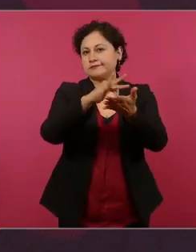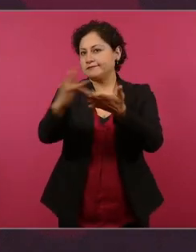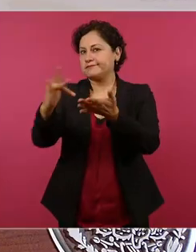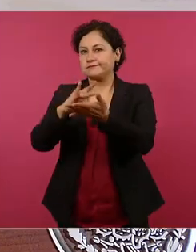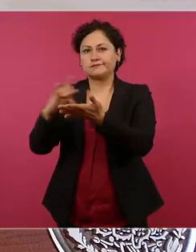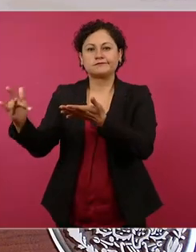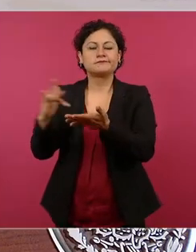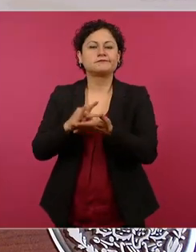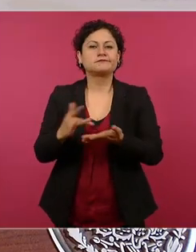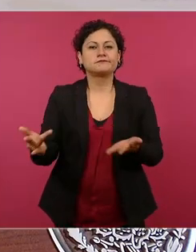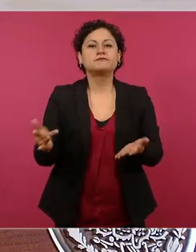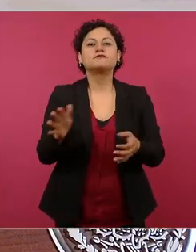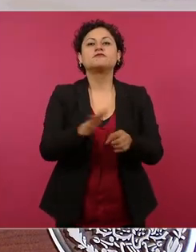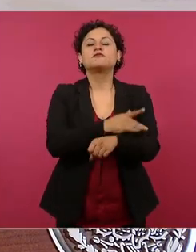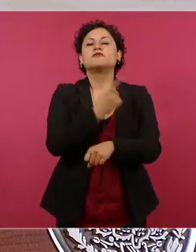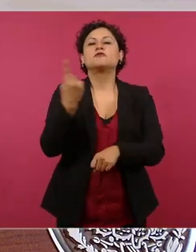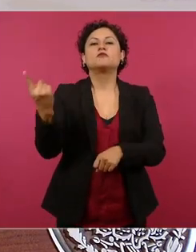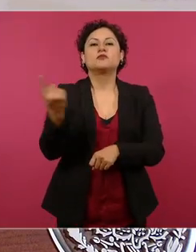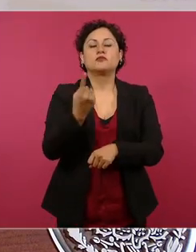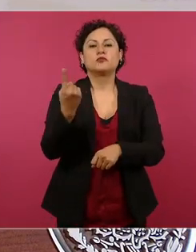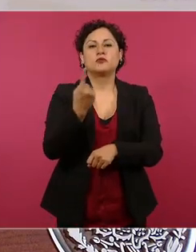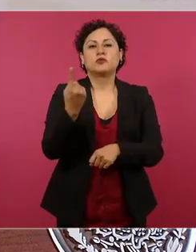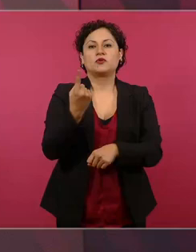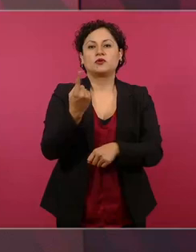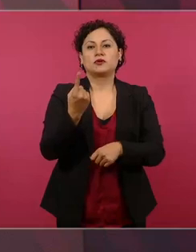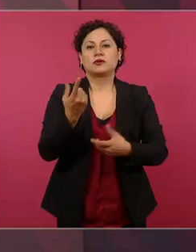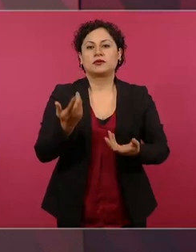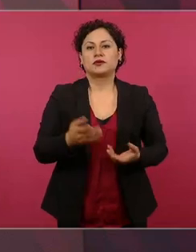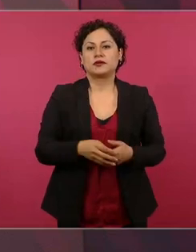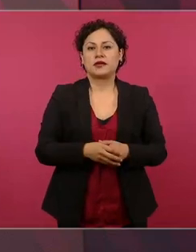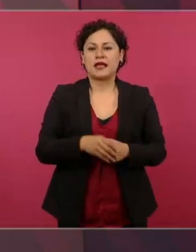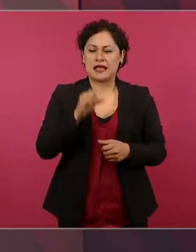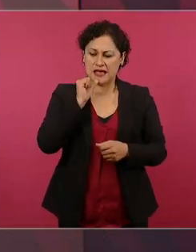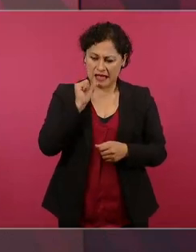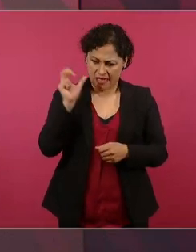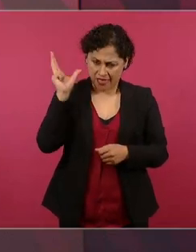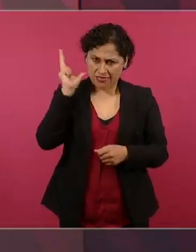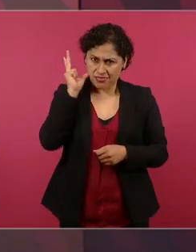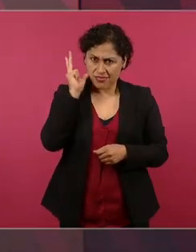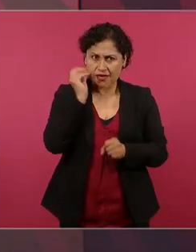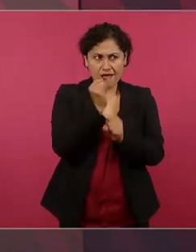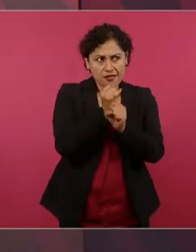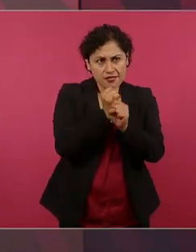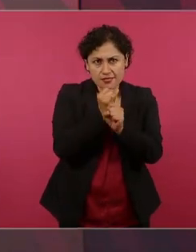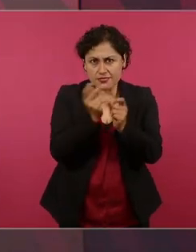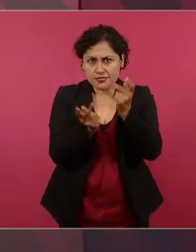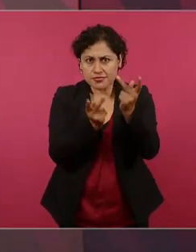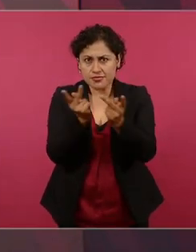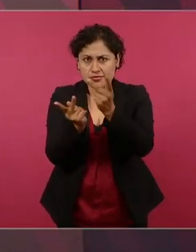hasta creo que la terminaron de levantar antier,